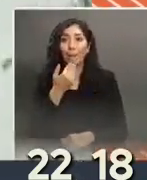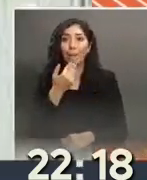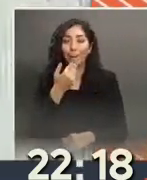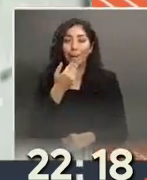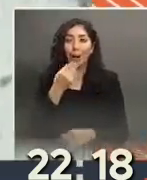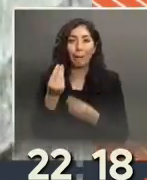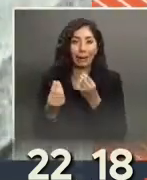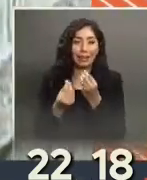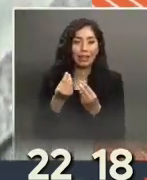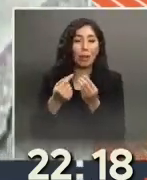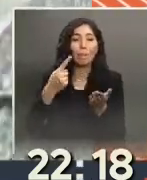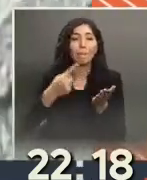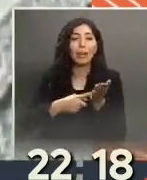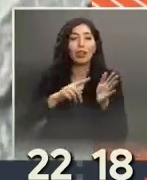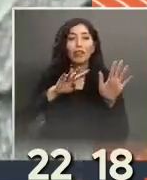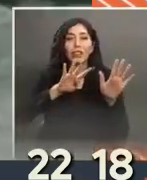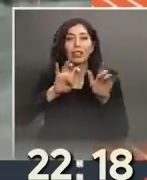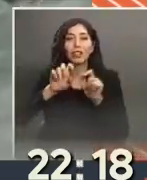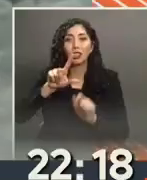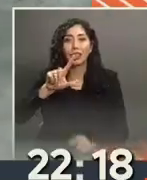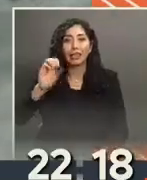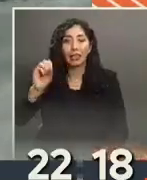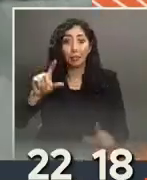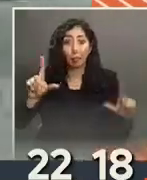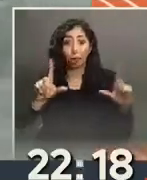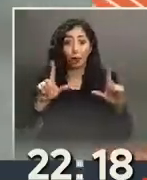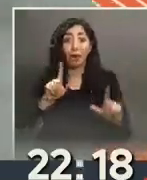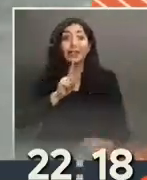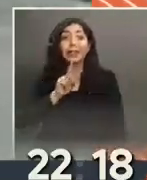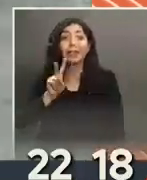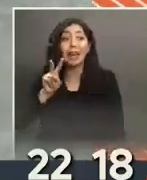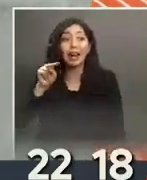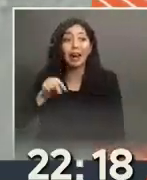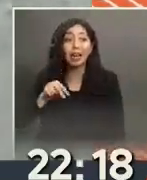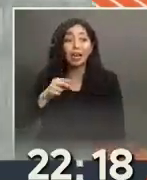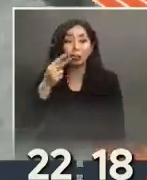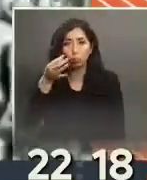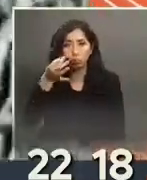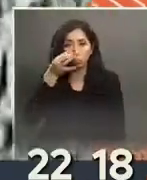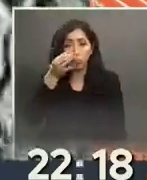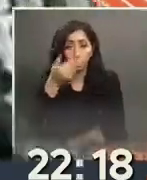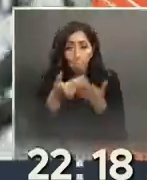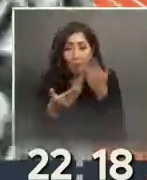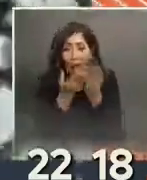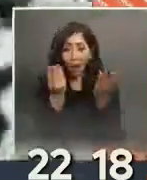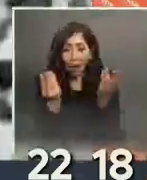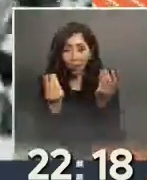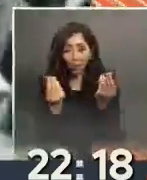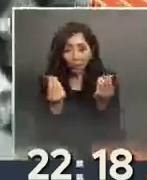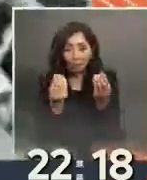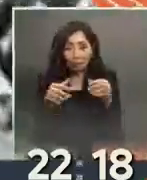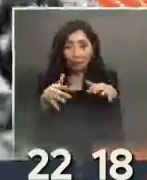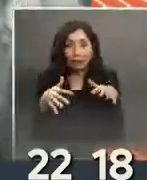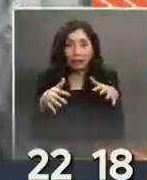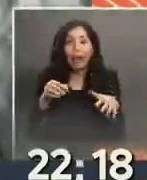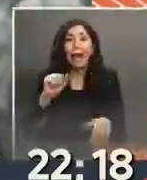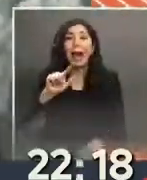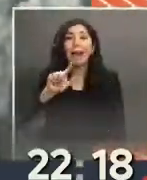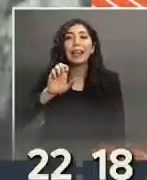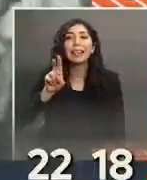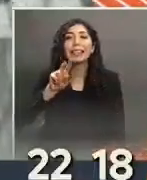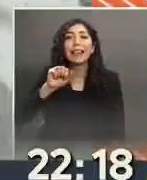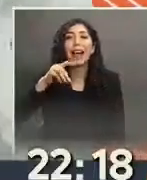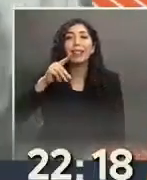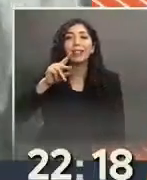1970 en un programa de televisión de tvn se vieron las manos del candidato jorge alessandri muy temblorosas que según su